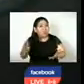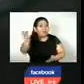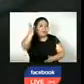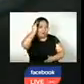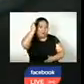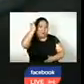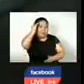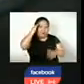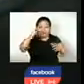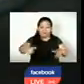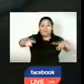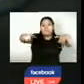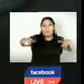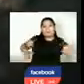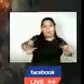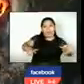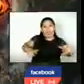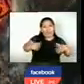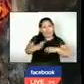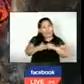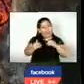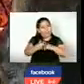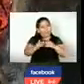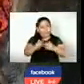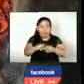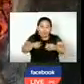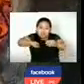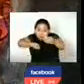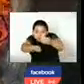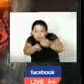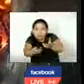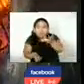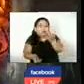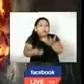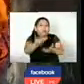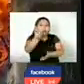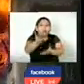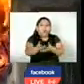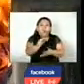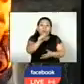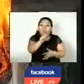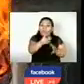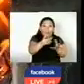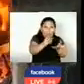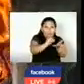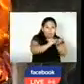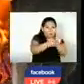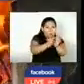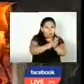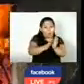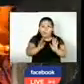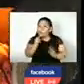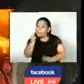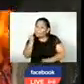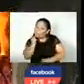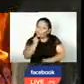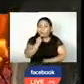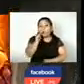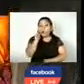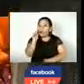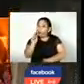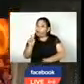preparan en comal de barro sobre fuego de leña pero si no quiere pupusas ¿qué le parece